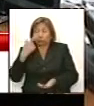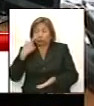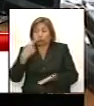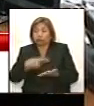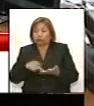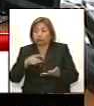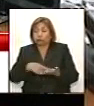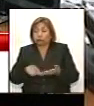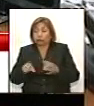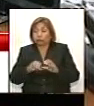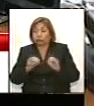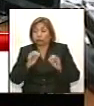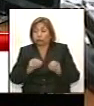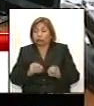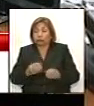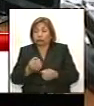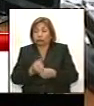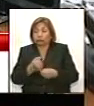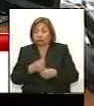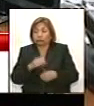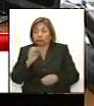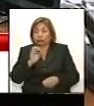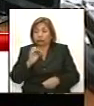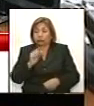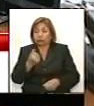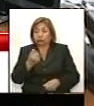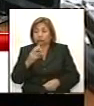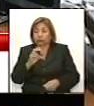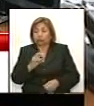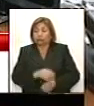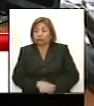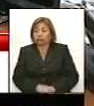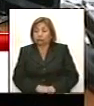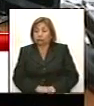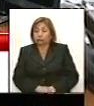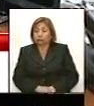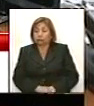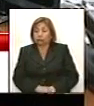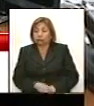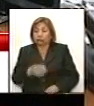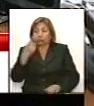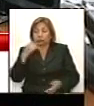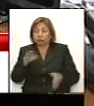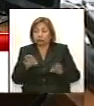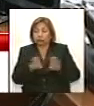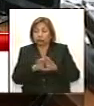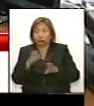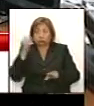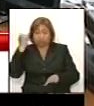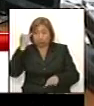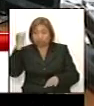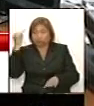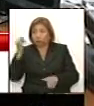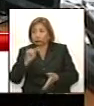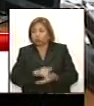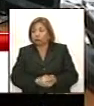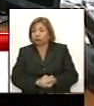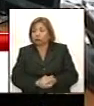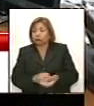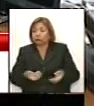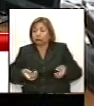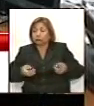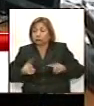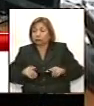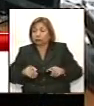por el delito de afectaciones que se creó en enero del 2017. Entonces, para cerrar la idea, lo que quisiera decir es esto. Cuando la víctima